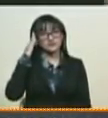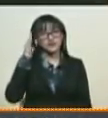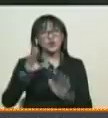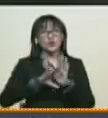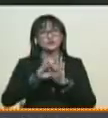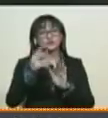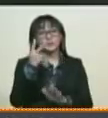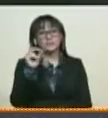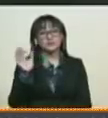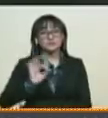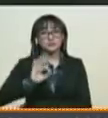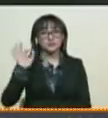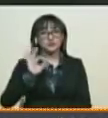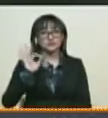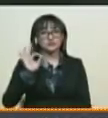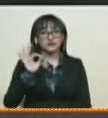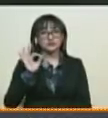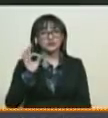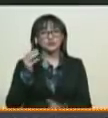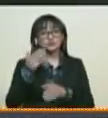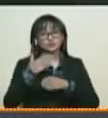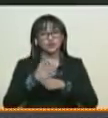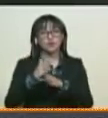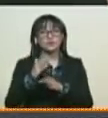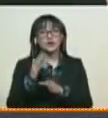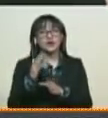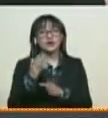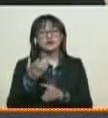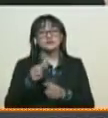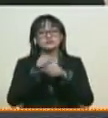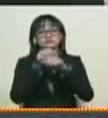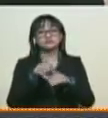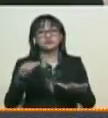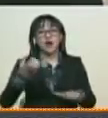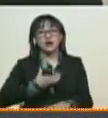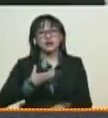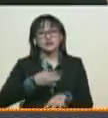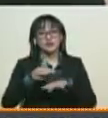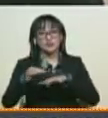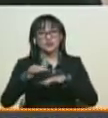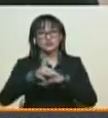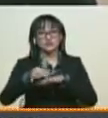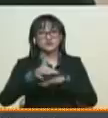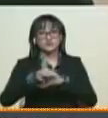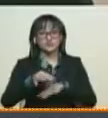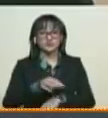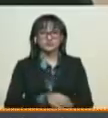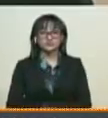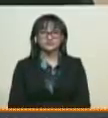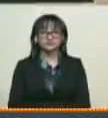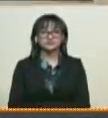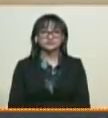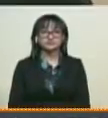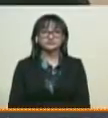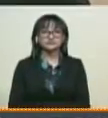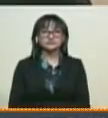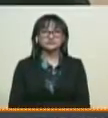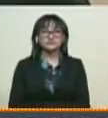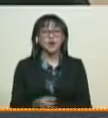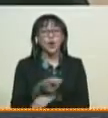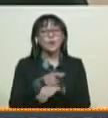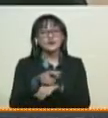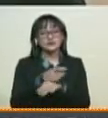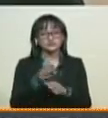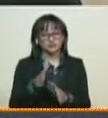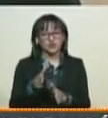el 20% de los excedentes van a las alcaldías y a los municipios. Perdón, a las